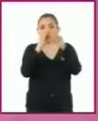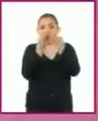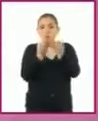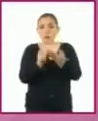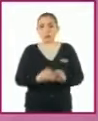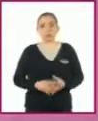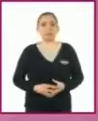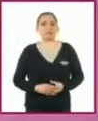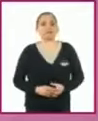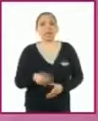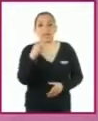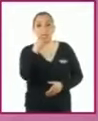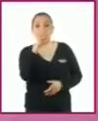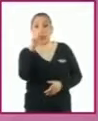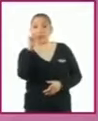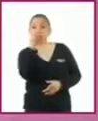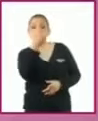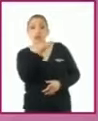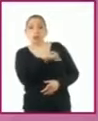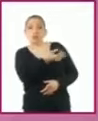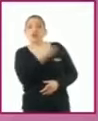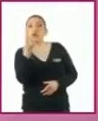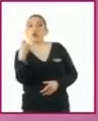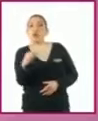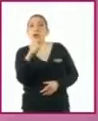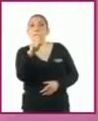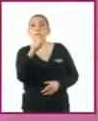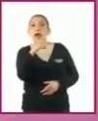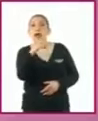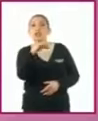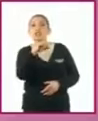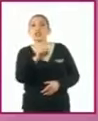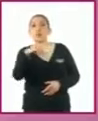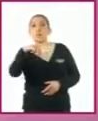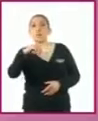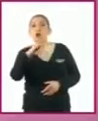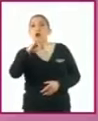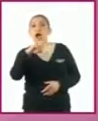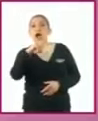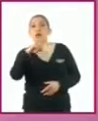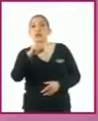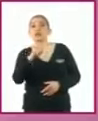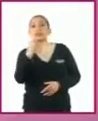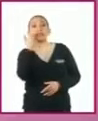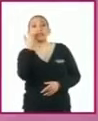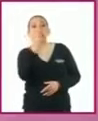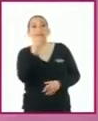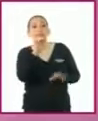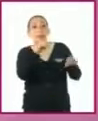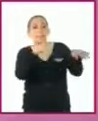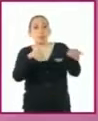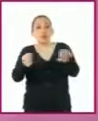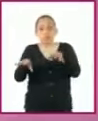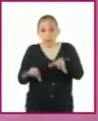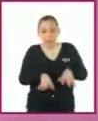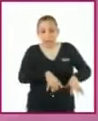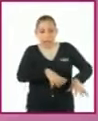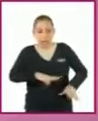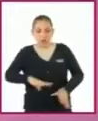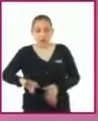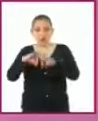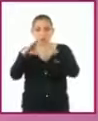colocada. Esta técnica es conocida como paños mojados. Lo que busca es el movimiento y el dinamismo de